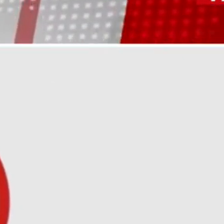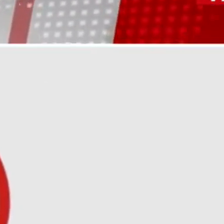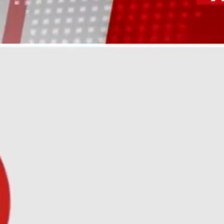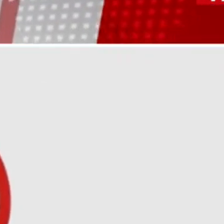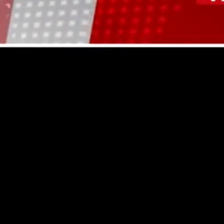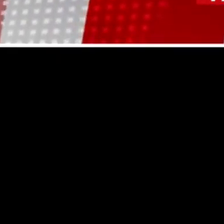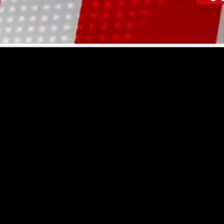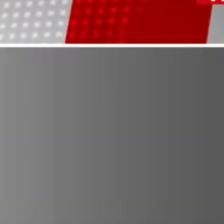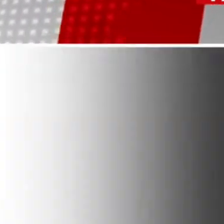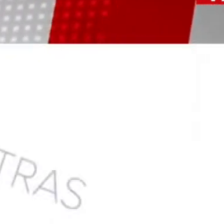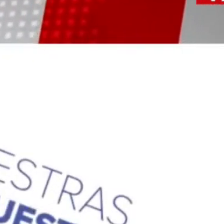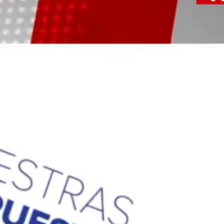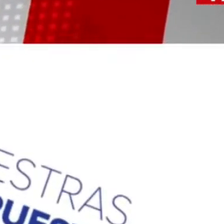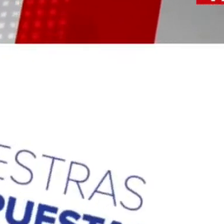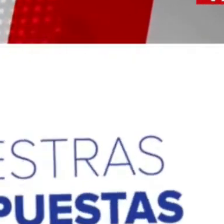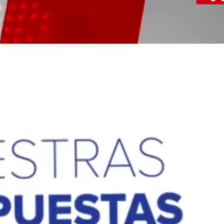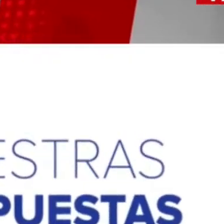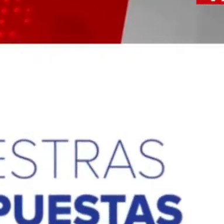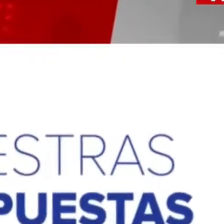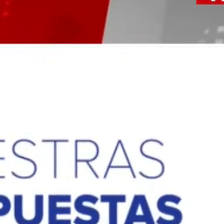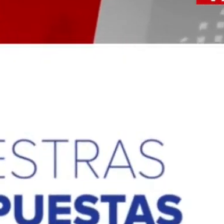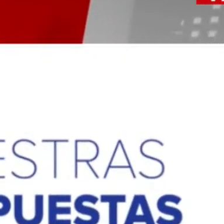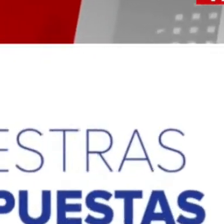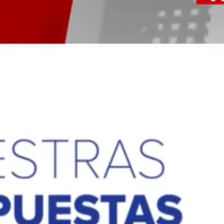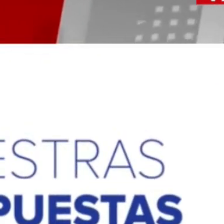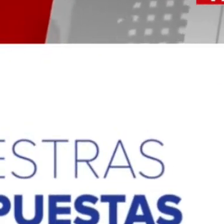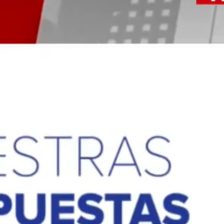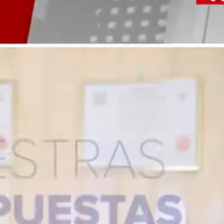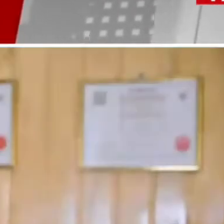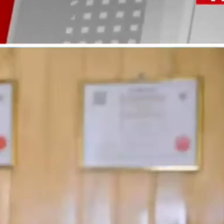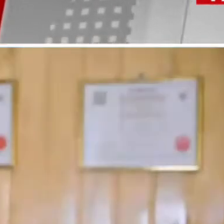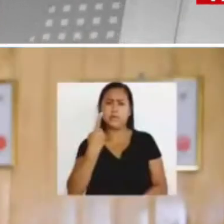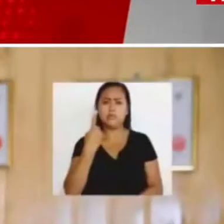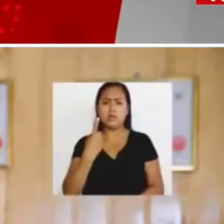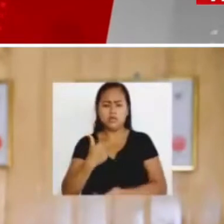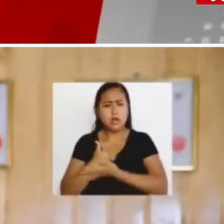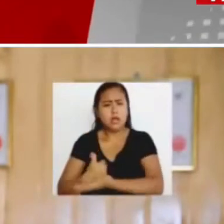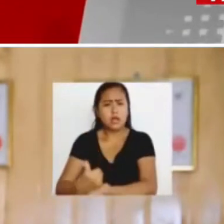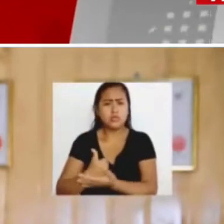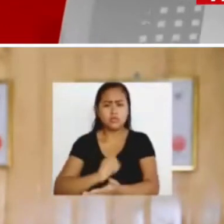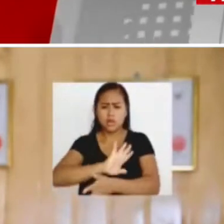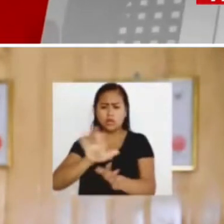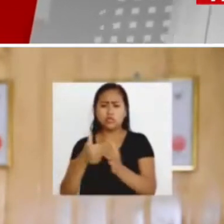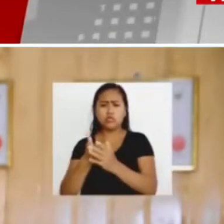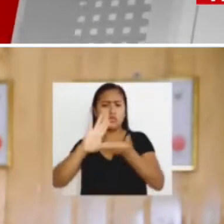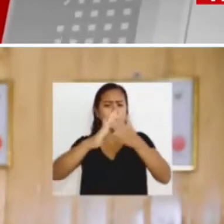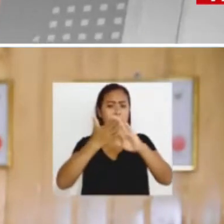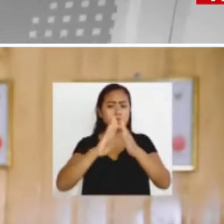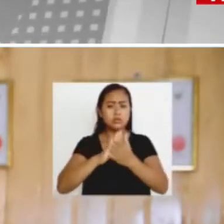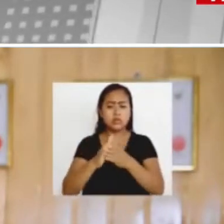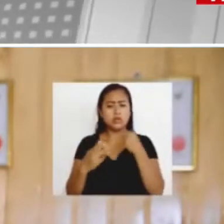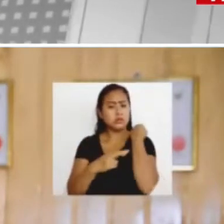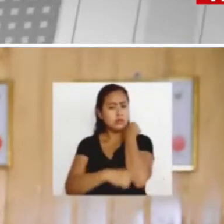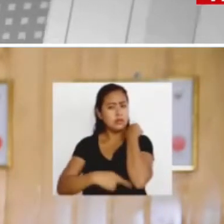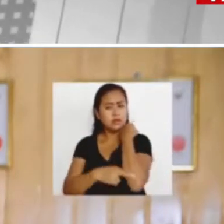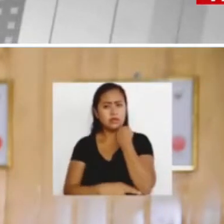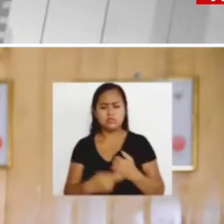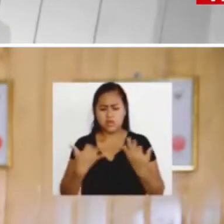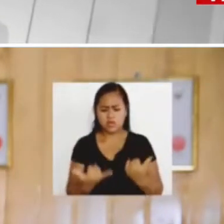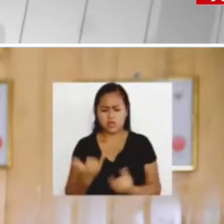¿no? Entonces yo creo que... Doctor Teodoberto Flores, en el Perú es la corrupción que